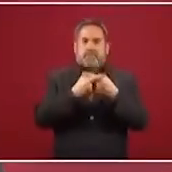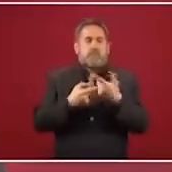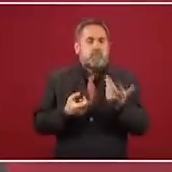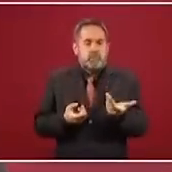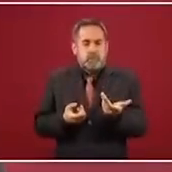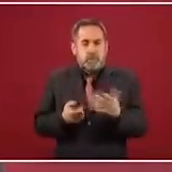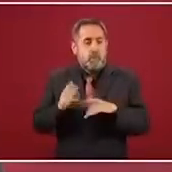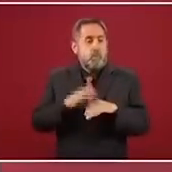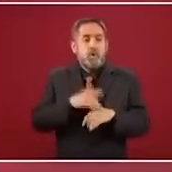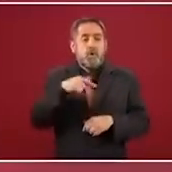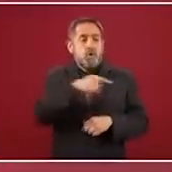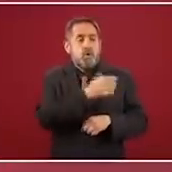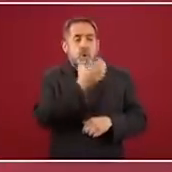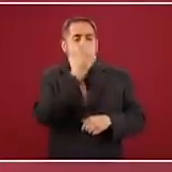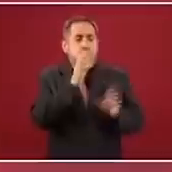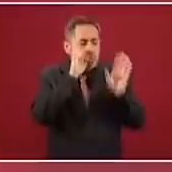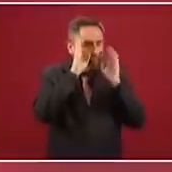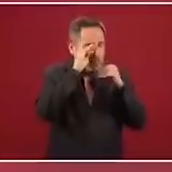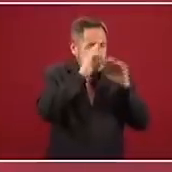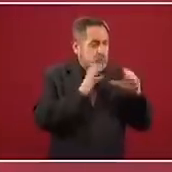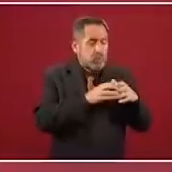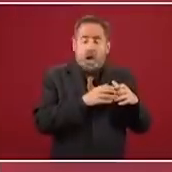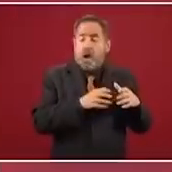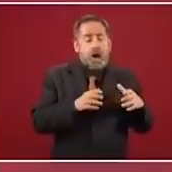porque para el conservadurismo esto es